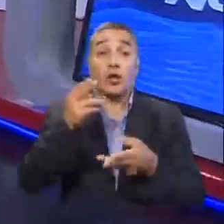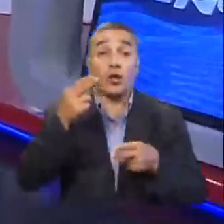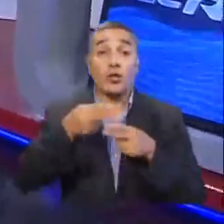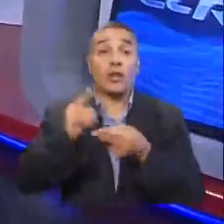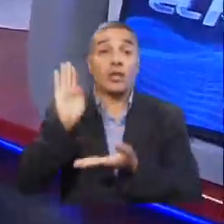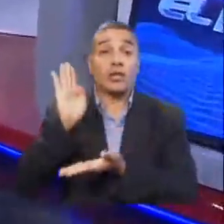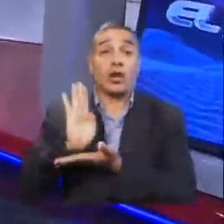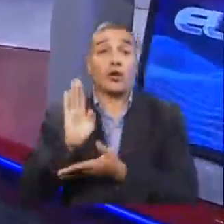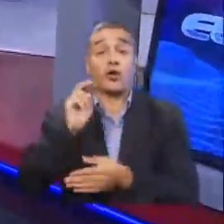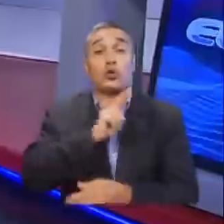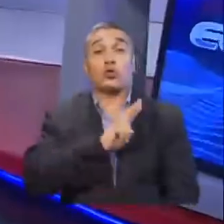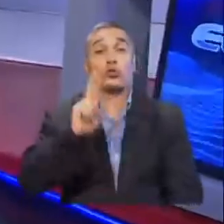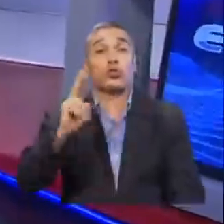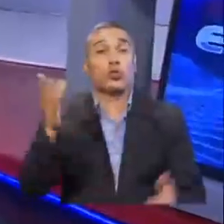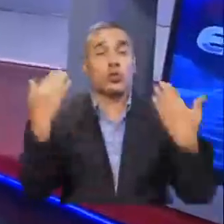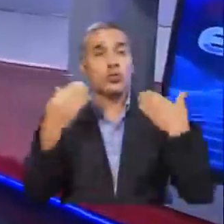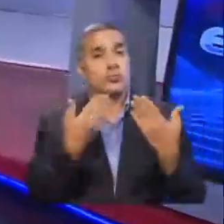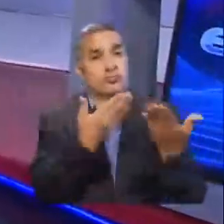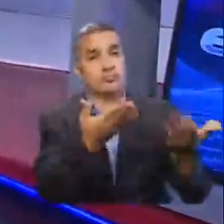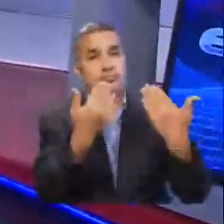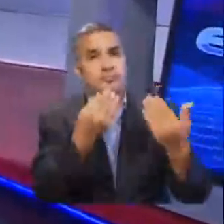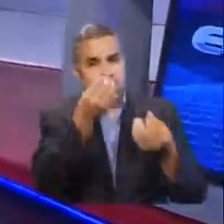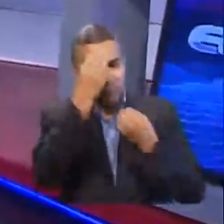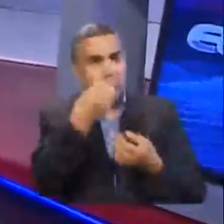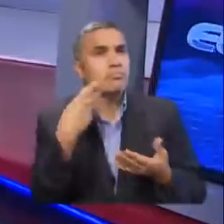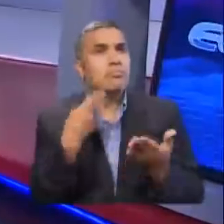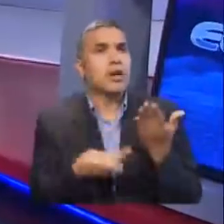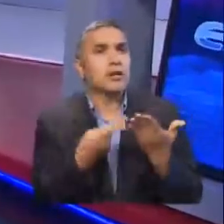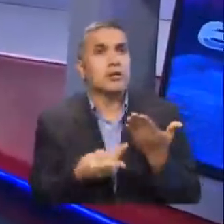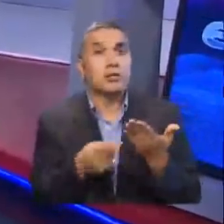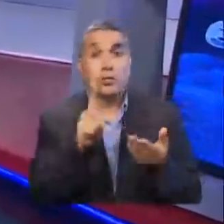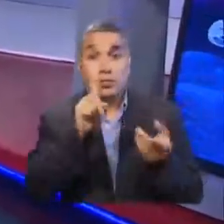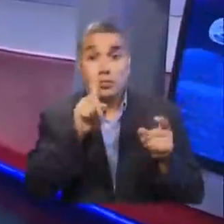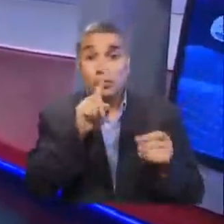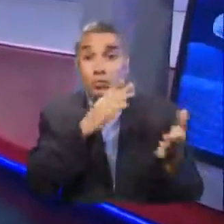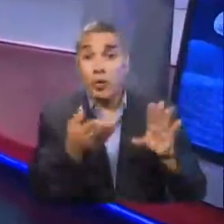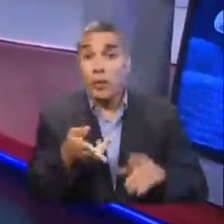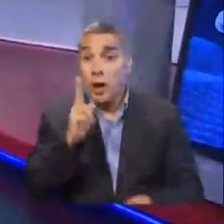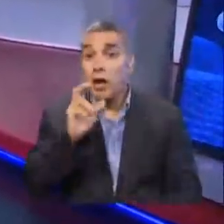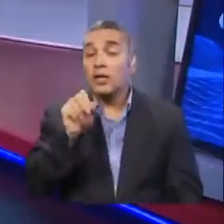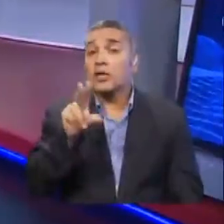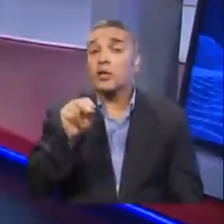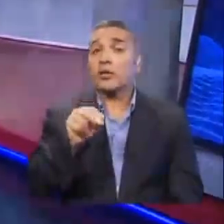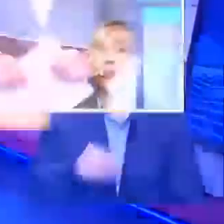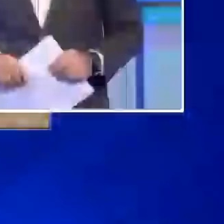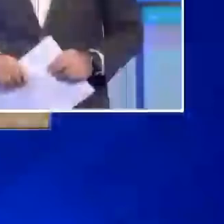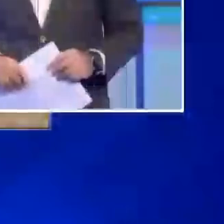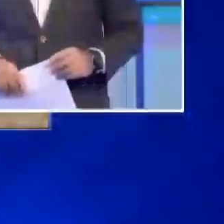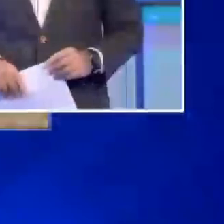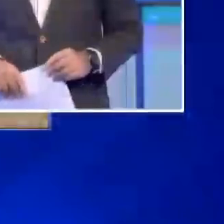sur de guayaquil adelante ni corta escuchamos cuéntanos se trata de una muerte violenta o no